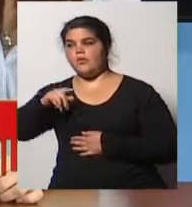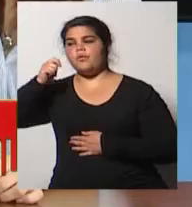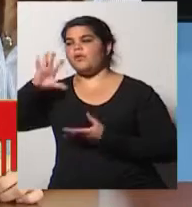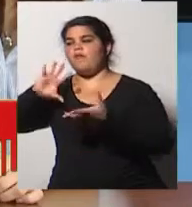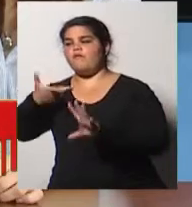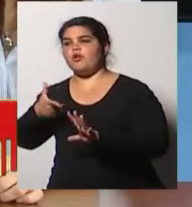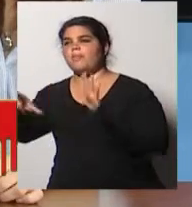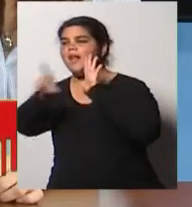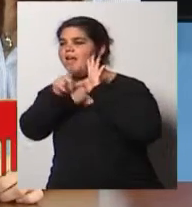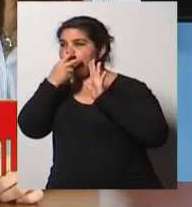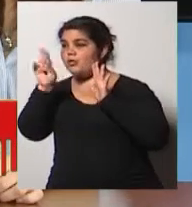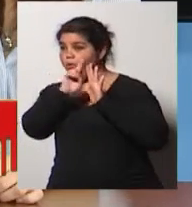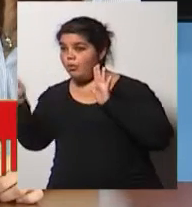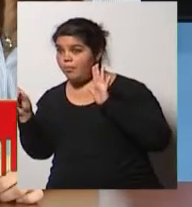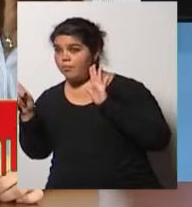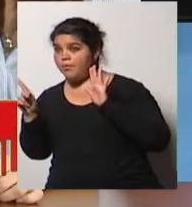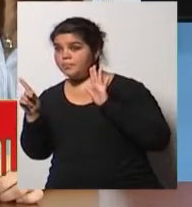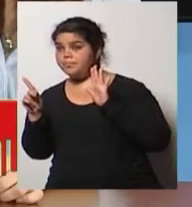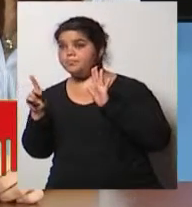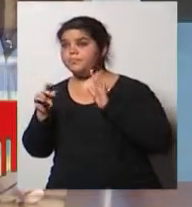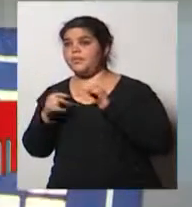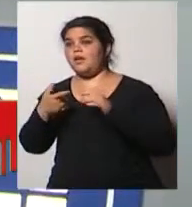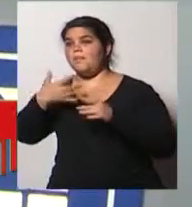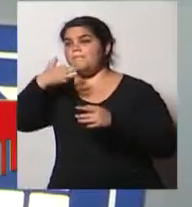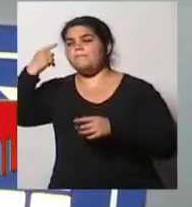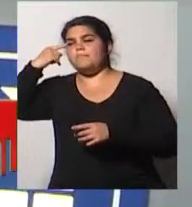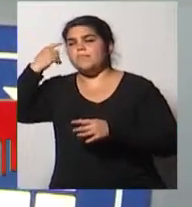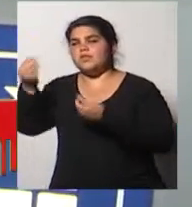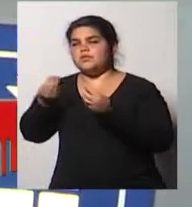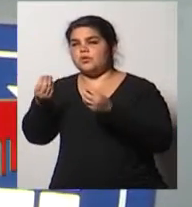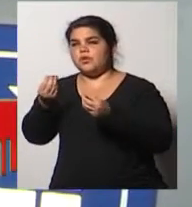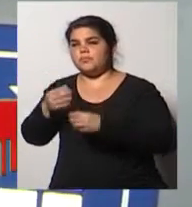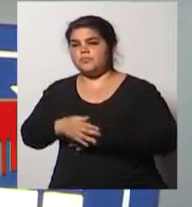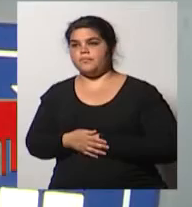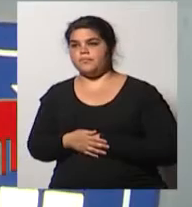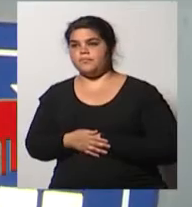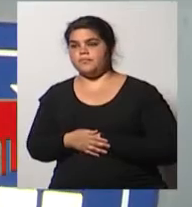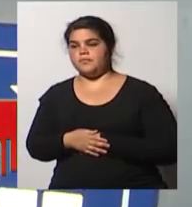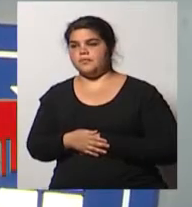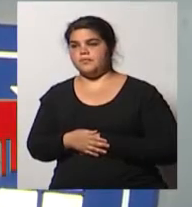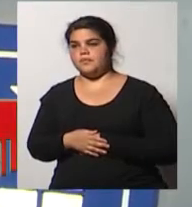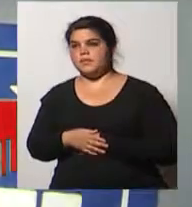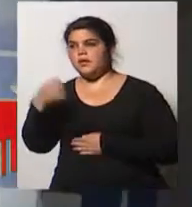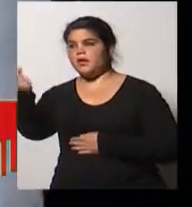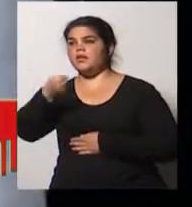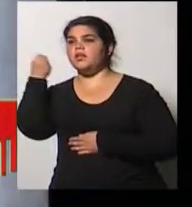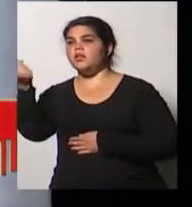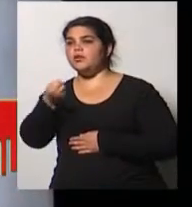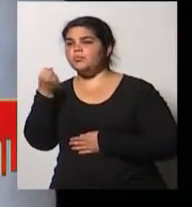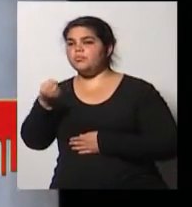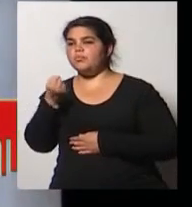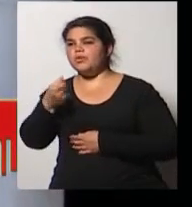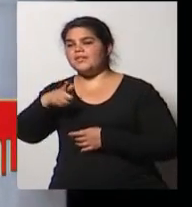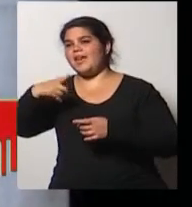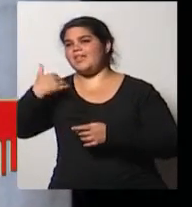jurídicamente hablando por no hacerlo, creo que sí tiene que ver con la dinámica institucional argentina,